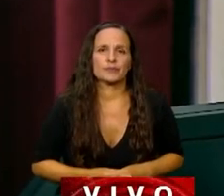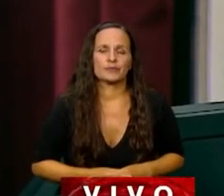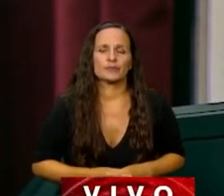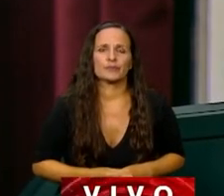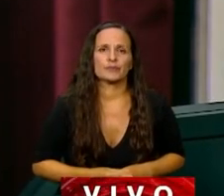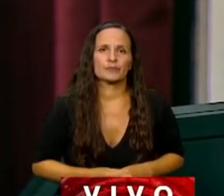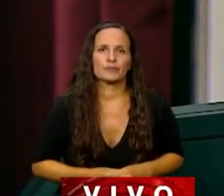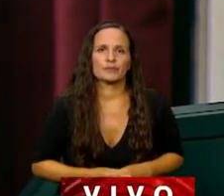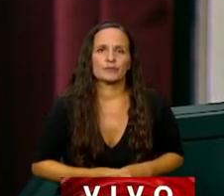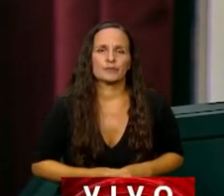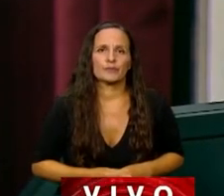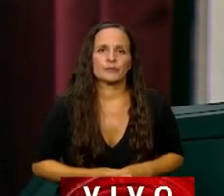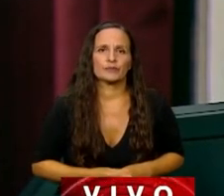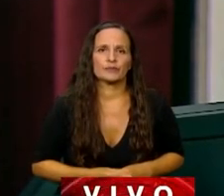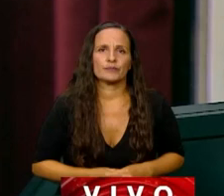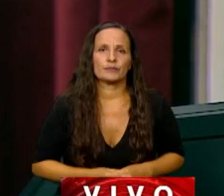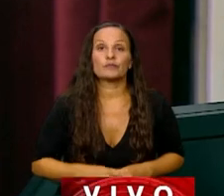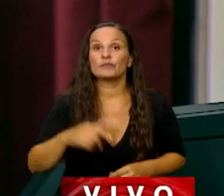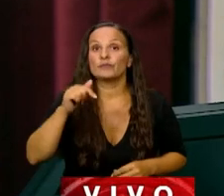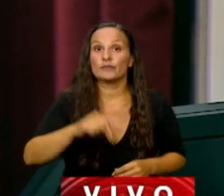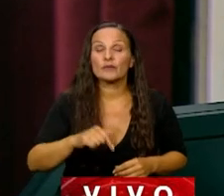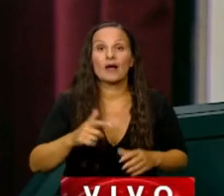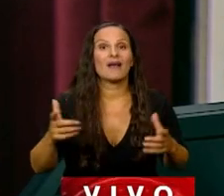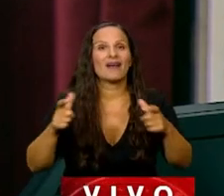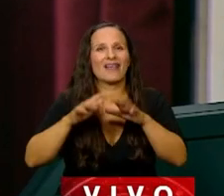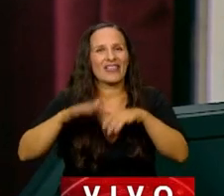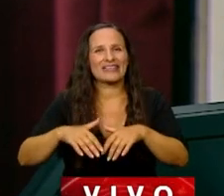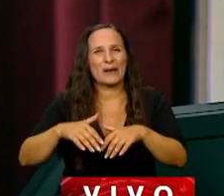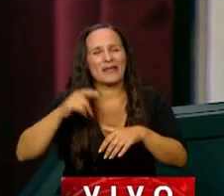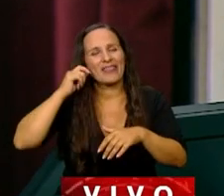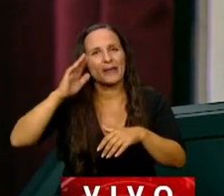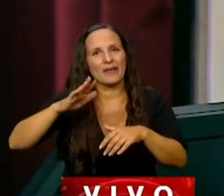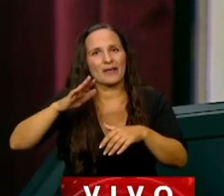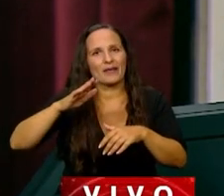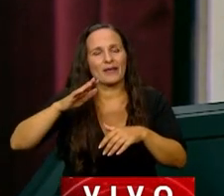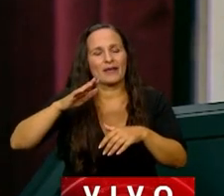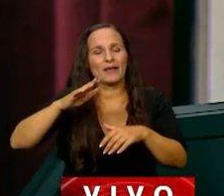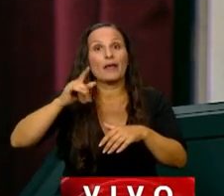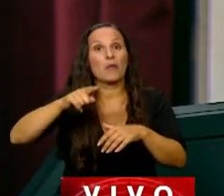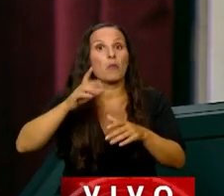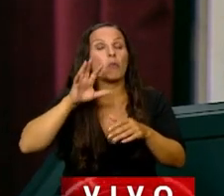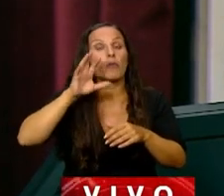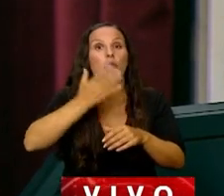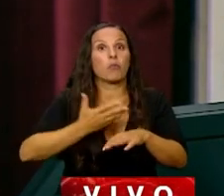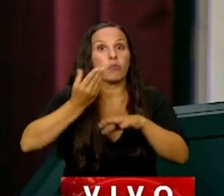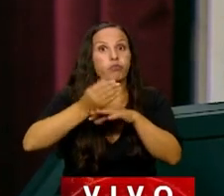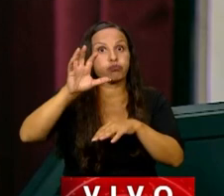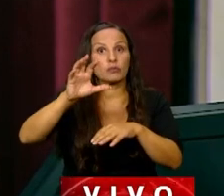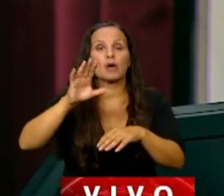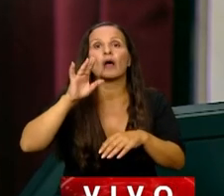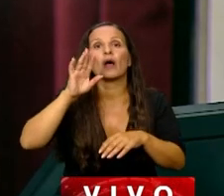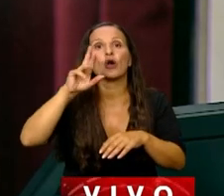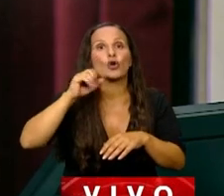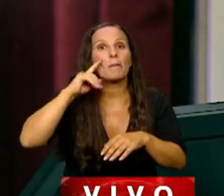Tiene la palabra, para continuar fundando el dictamen de minoría, la diputada por la provincia de Buenos Aires, Romina del Pla,